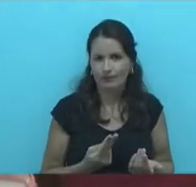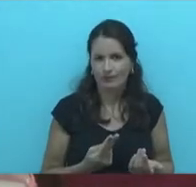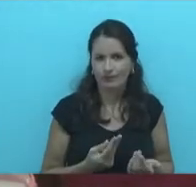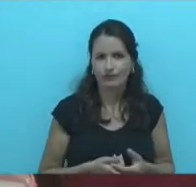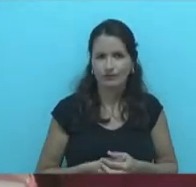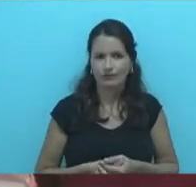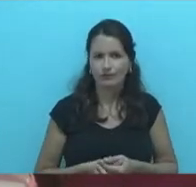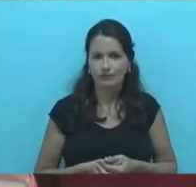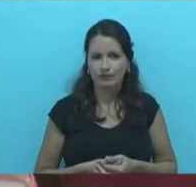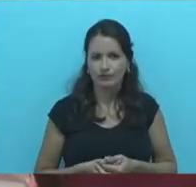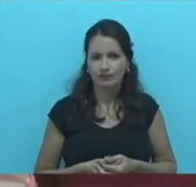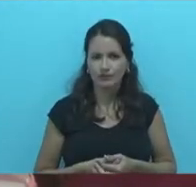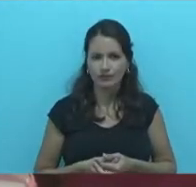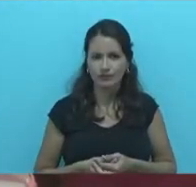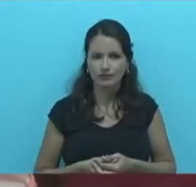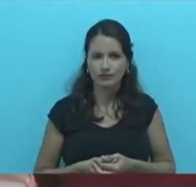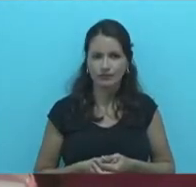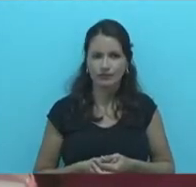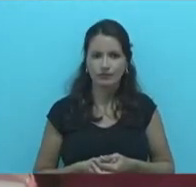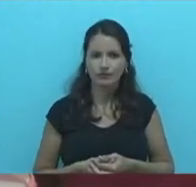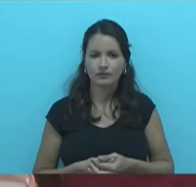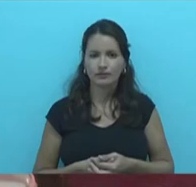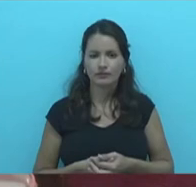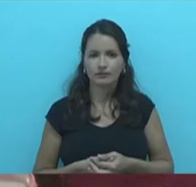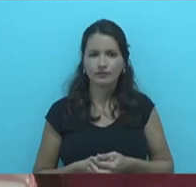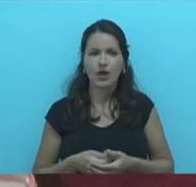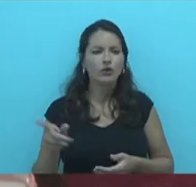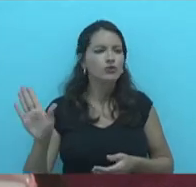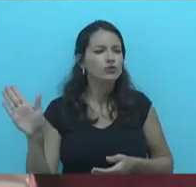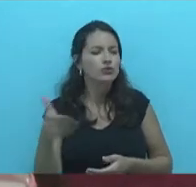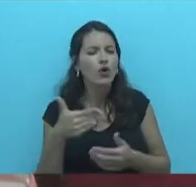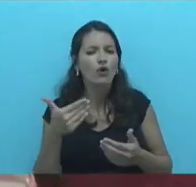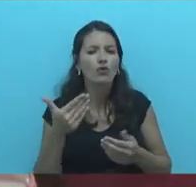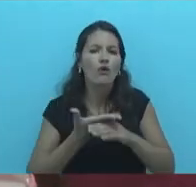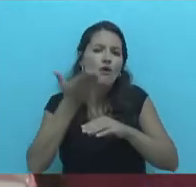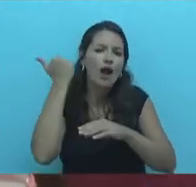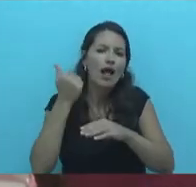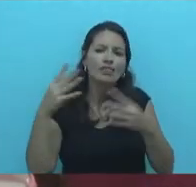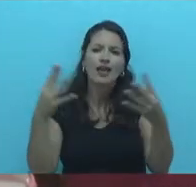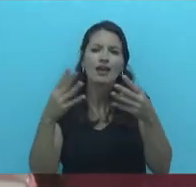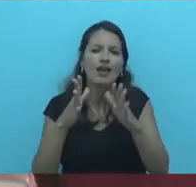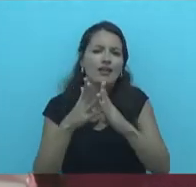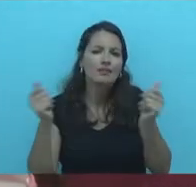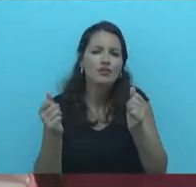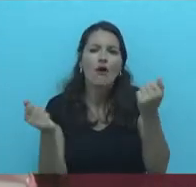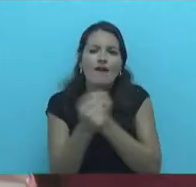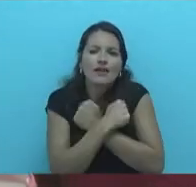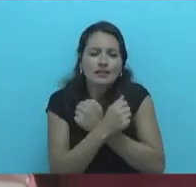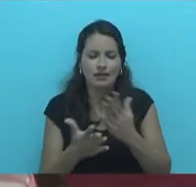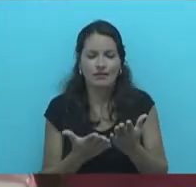se anunció el armisticio, se abrazaban paraguayos y bolivianos después de tanto